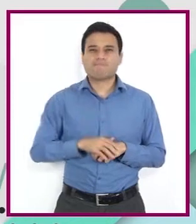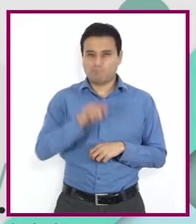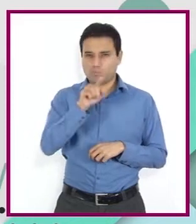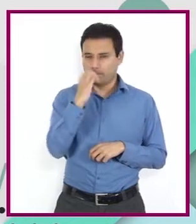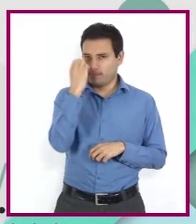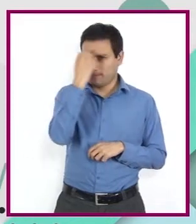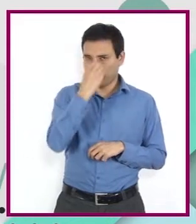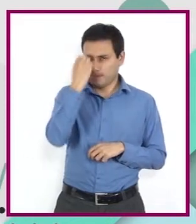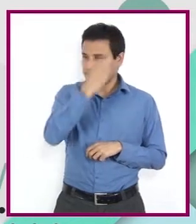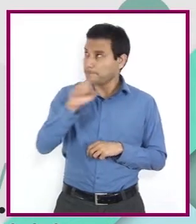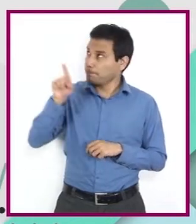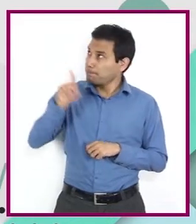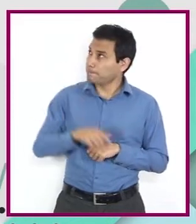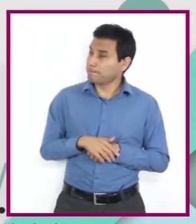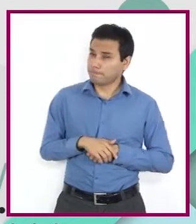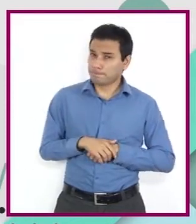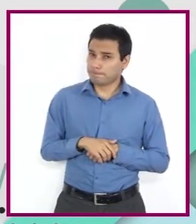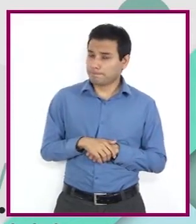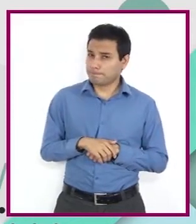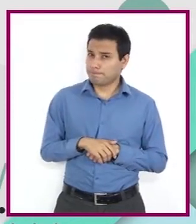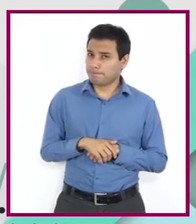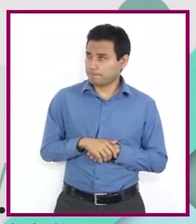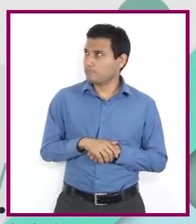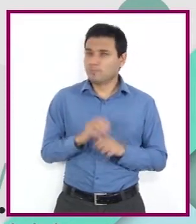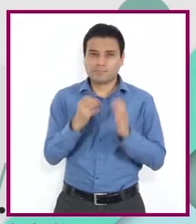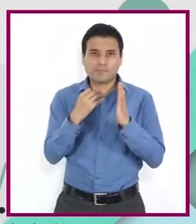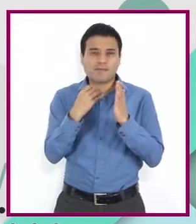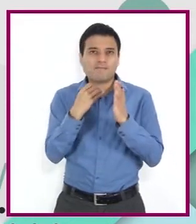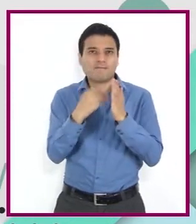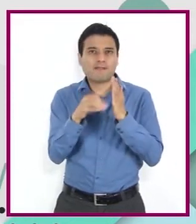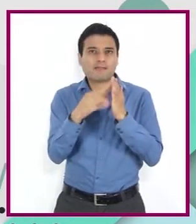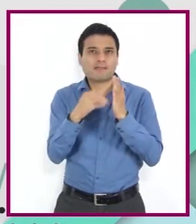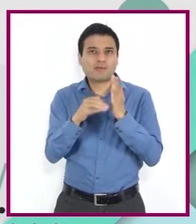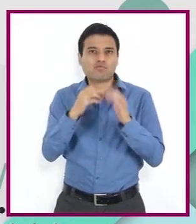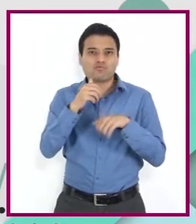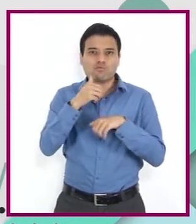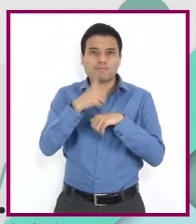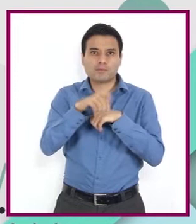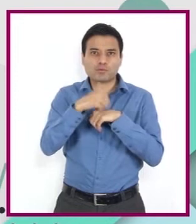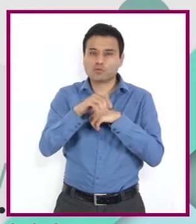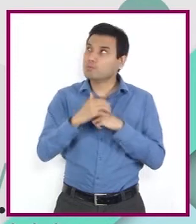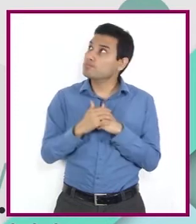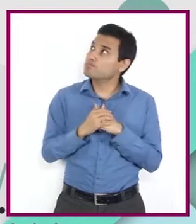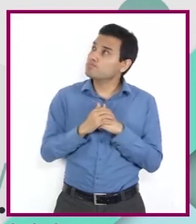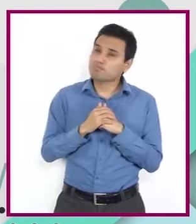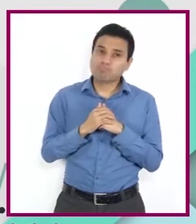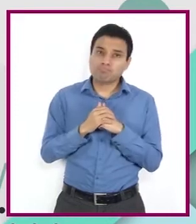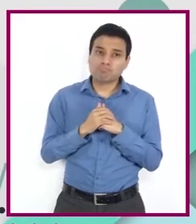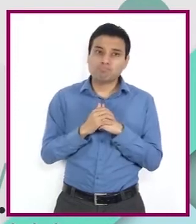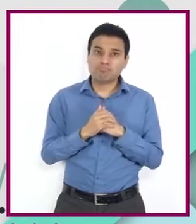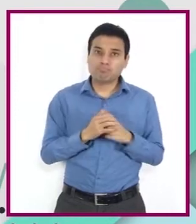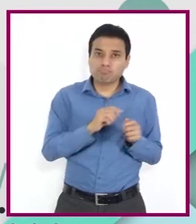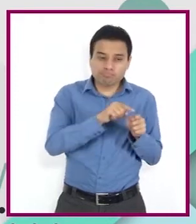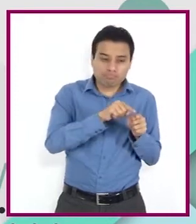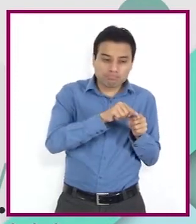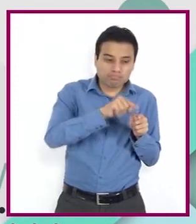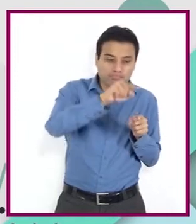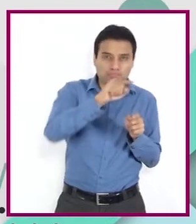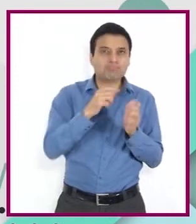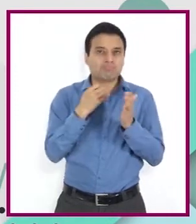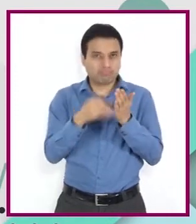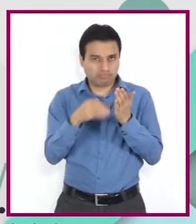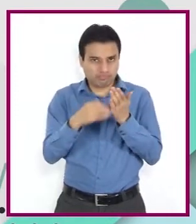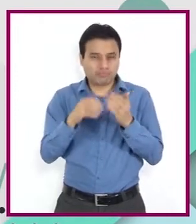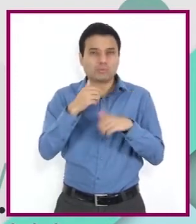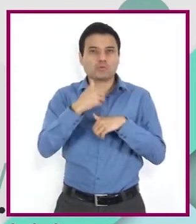tabla. Observamos que faltan valores que corresponden a la medida del ancho del jardín. También